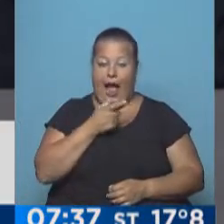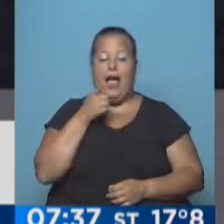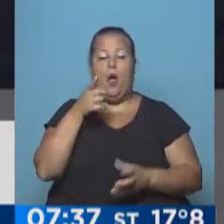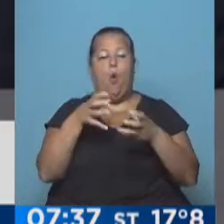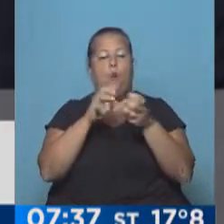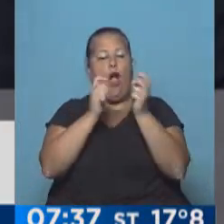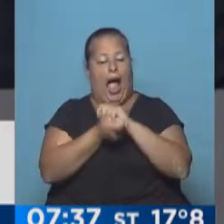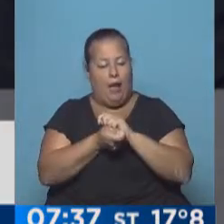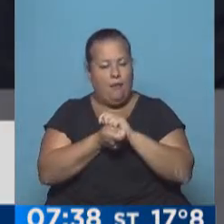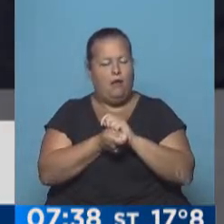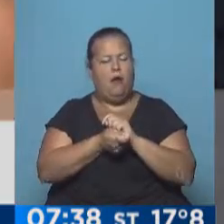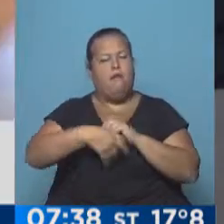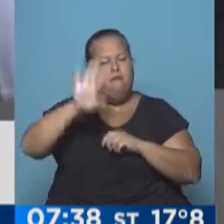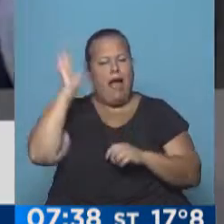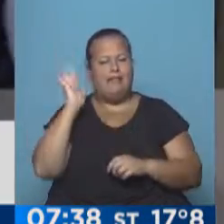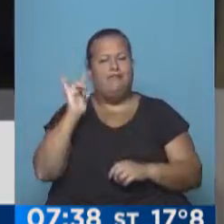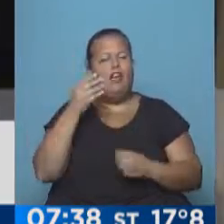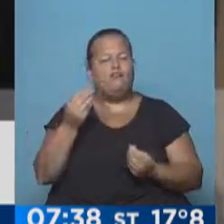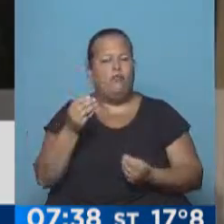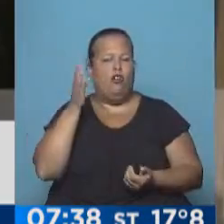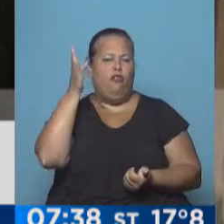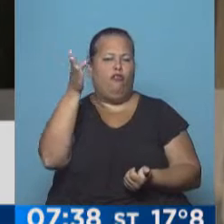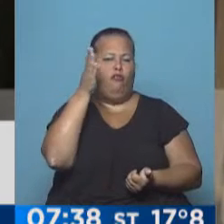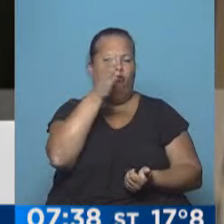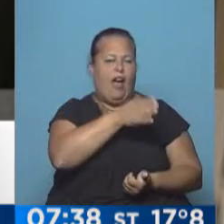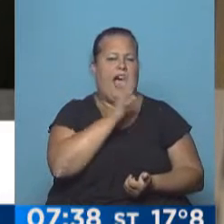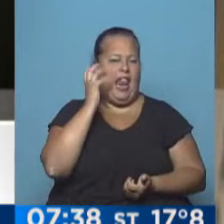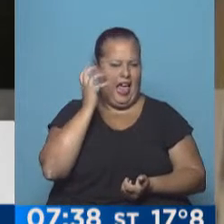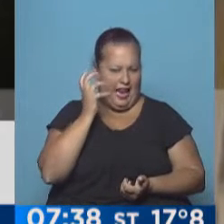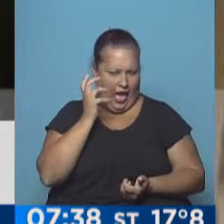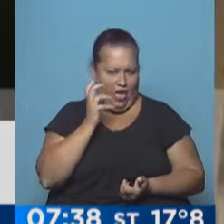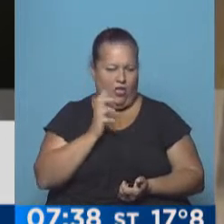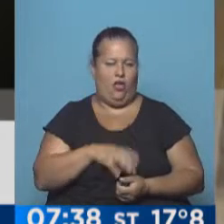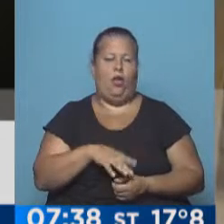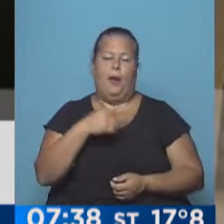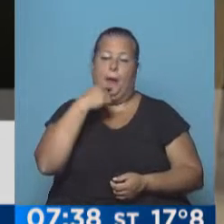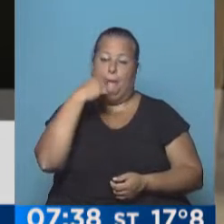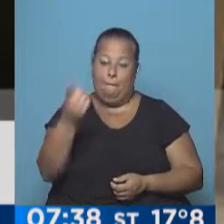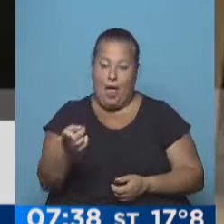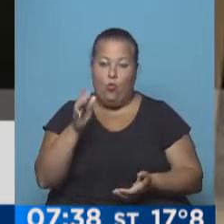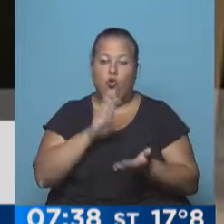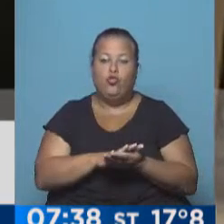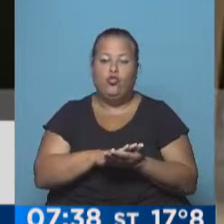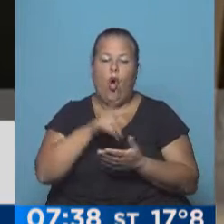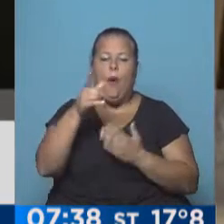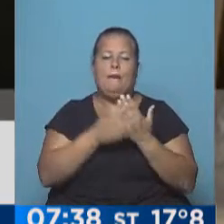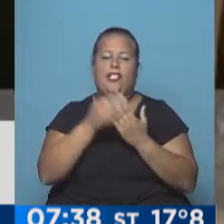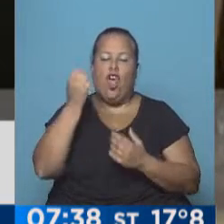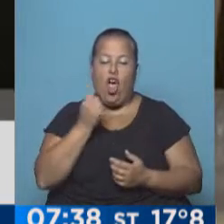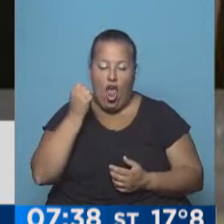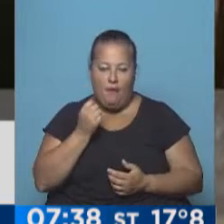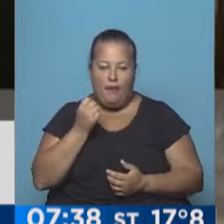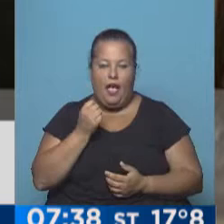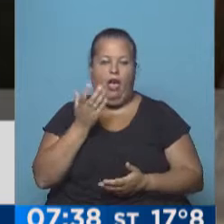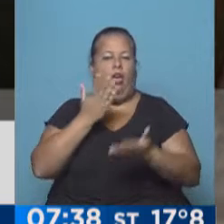Cambiemos, dedicó una buena parte de este miércoles a recorrer emisoras de radio. Ante una pregunta sobre su presunto ministro de Economía,